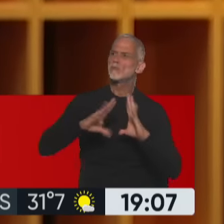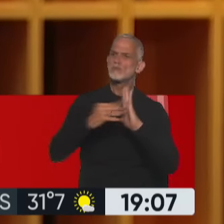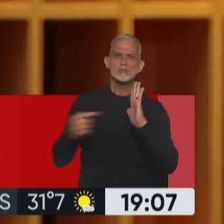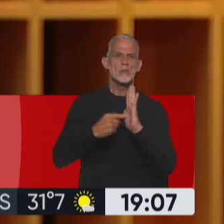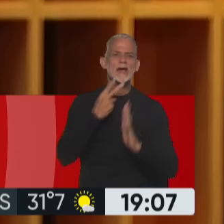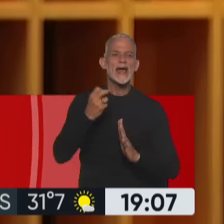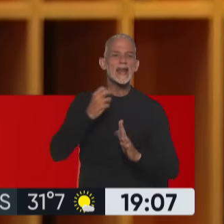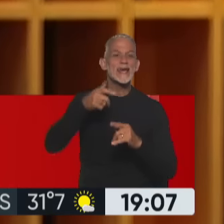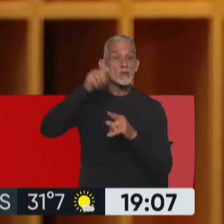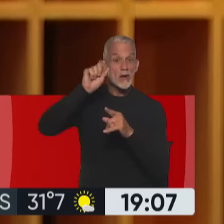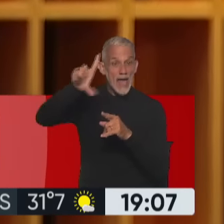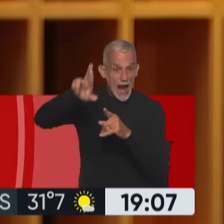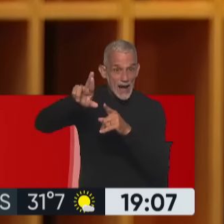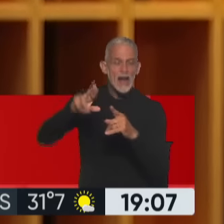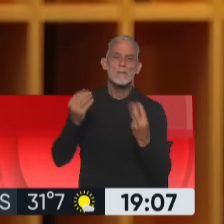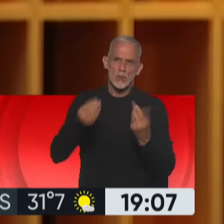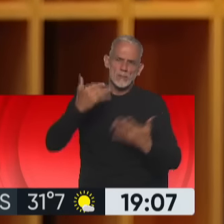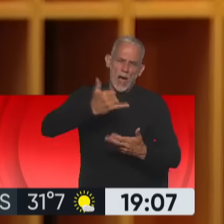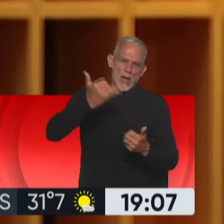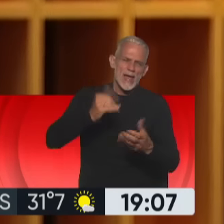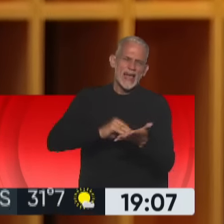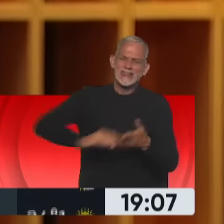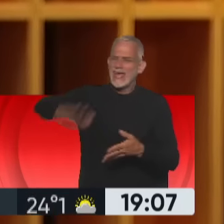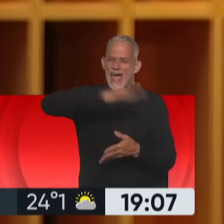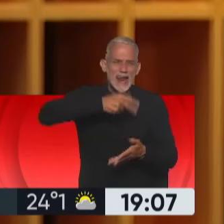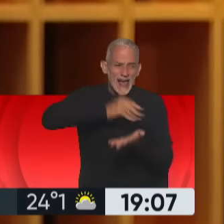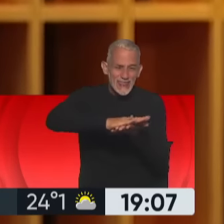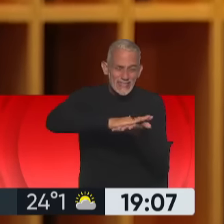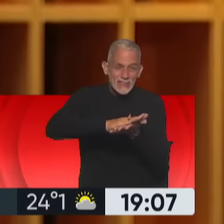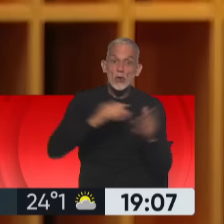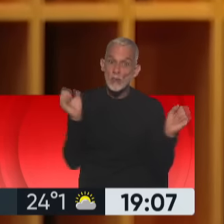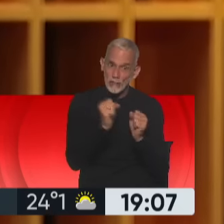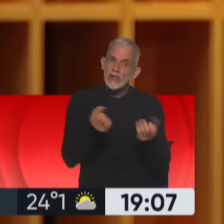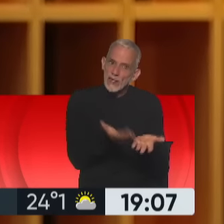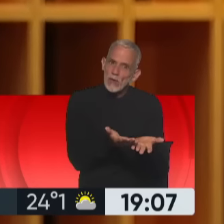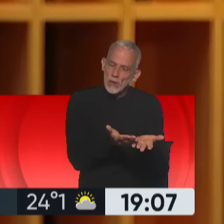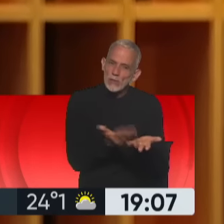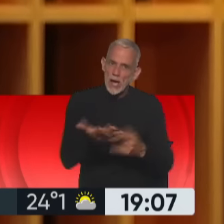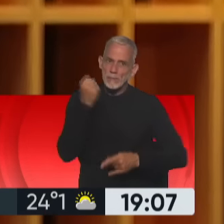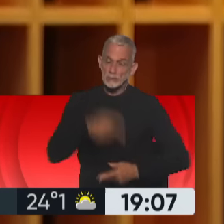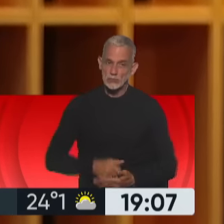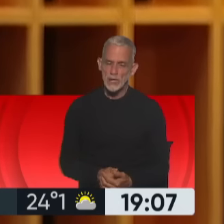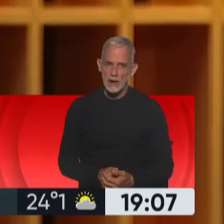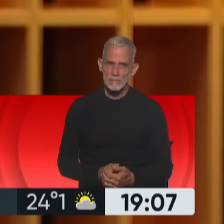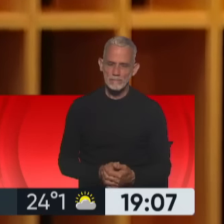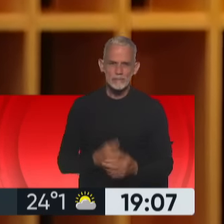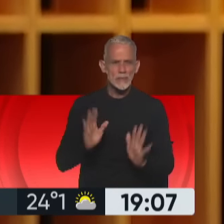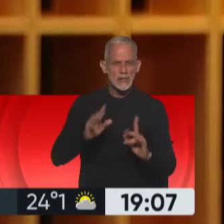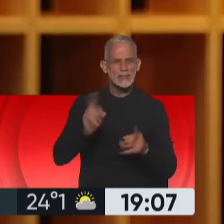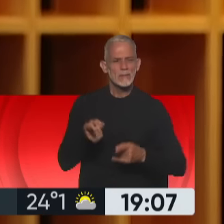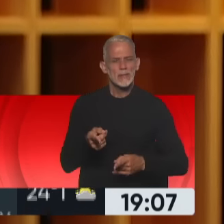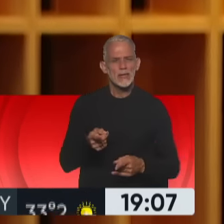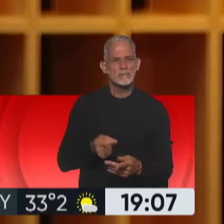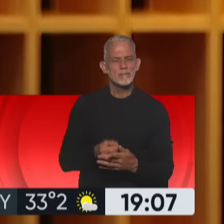energía nuclear, dada nuestra inmensa cantidad de tierras desérticas a bajas temperaturas. Es interesante mencionar lo de